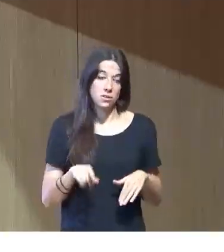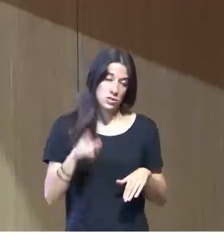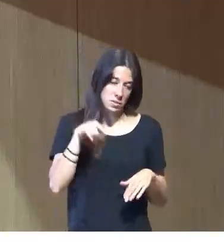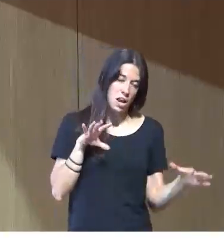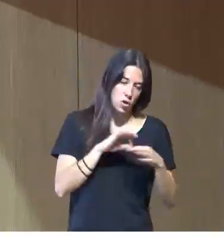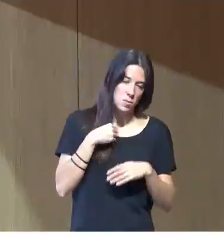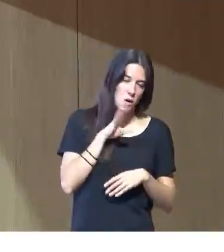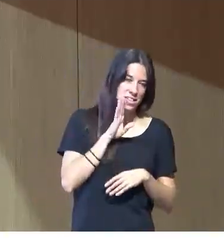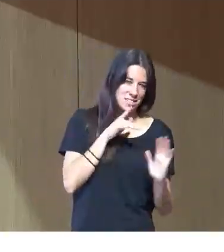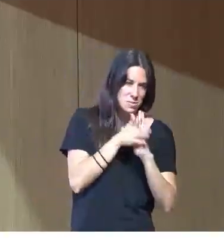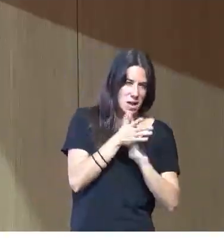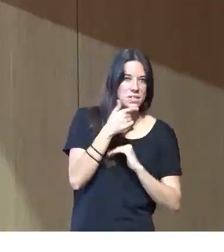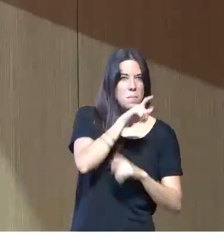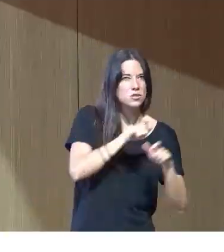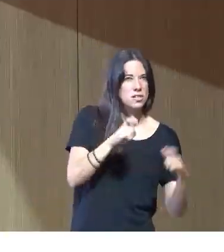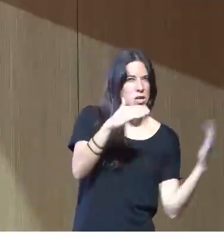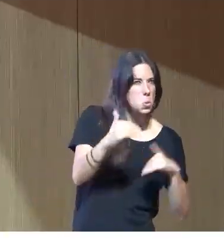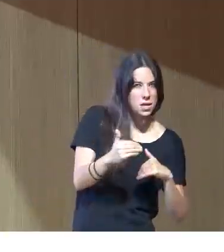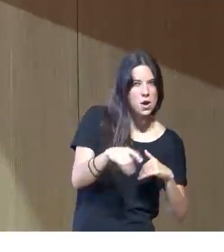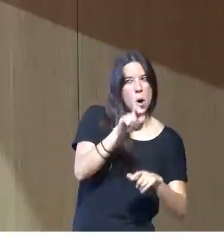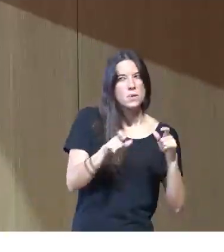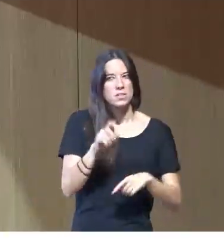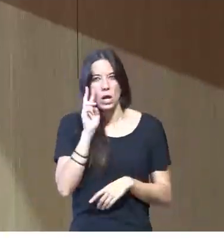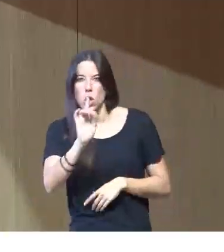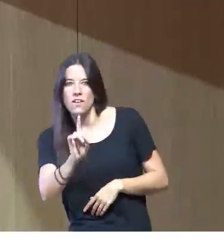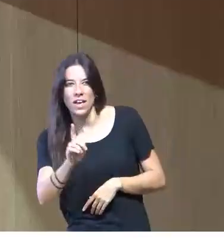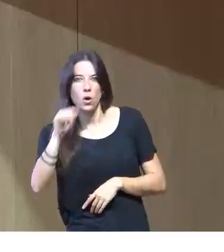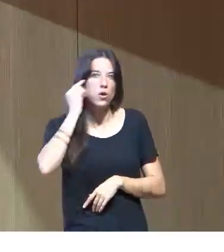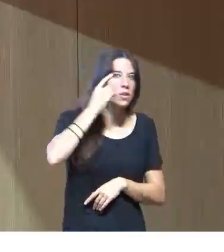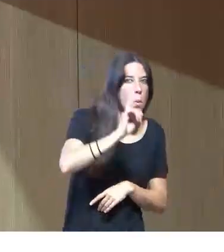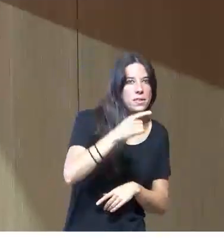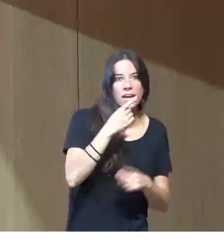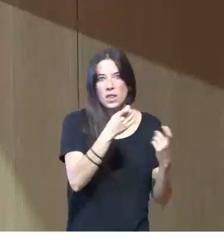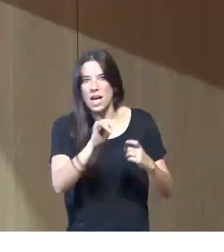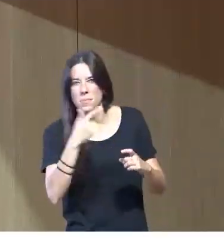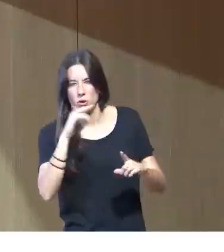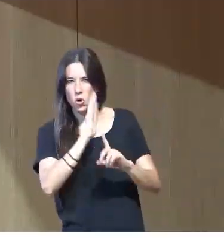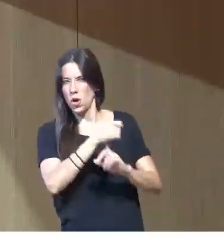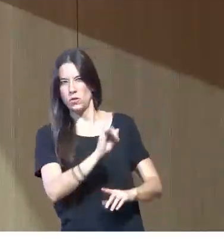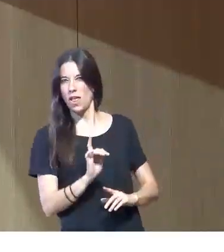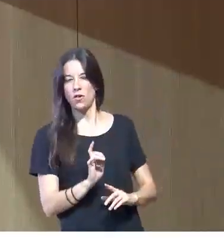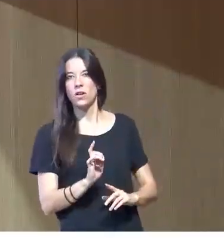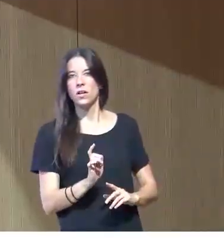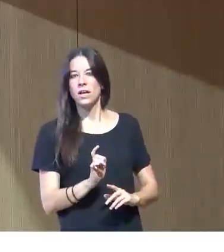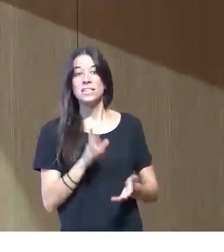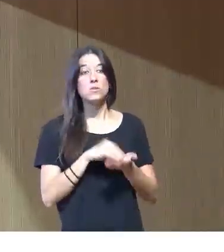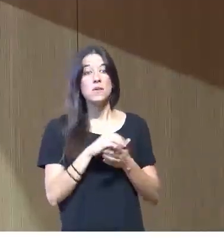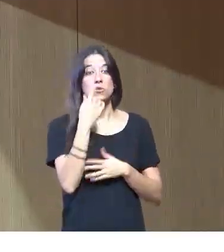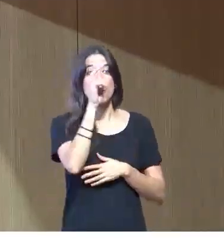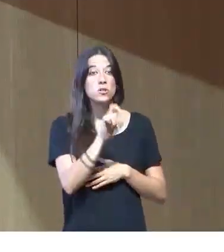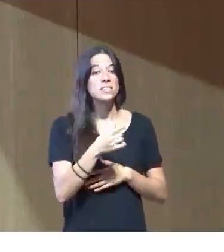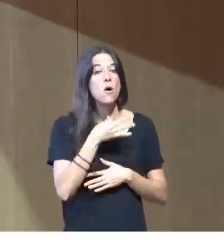hablabas antes de gente que no aparece de la gente desaparecida que tiene la misma necesidad pero que no la encontramos es que cuando se nos ahoga